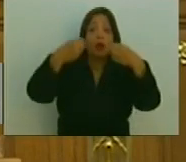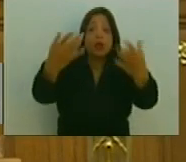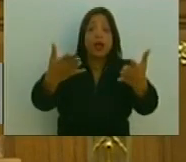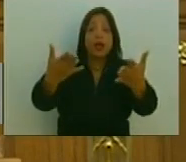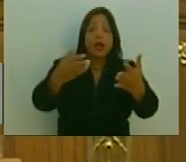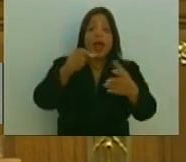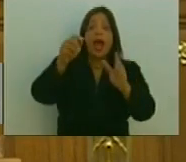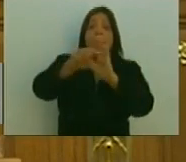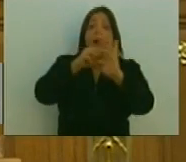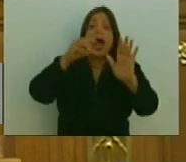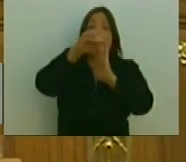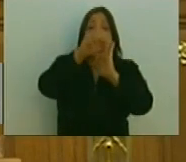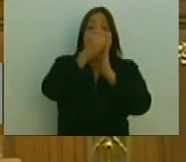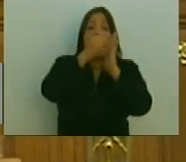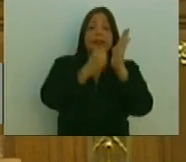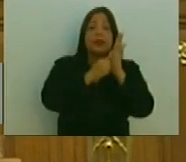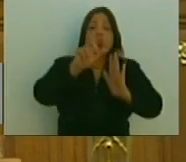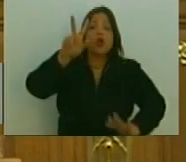artículo